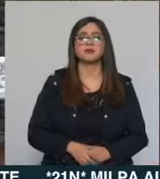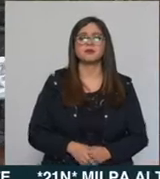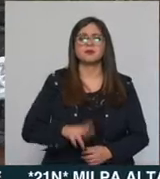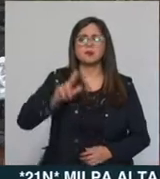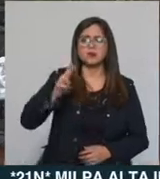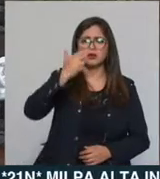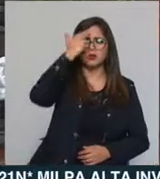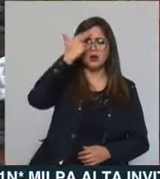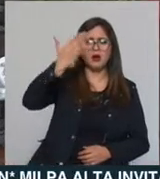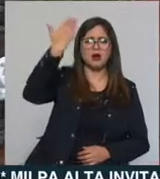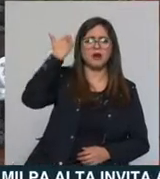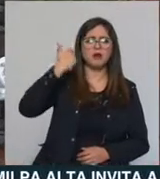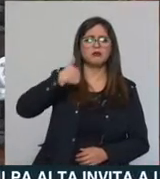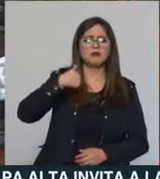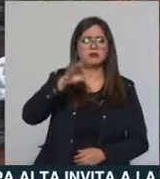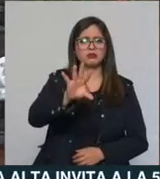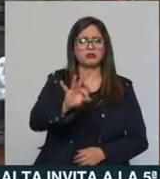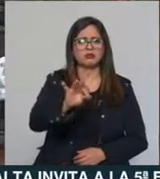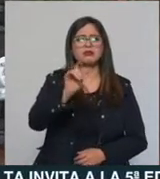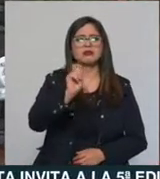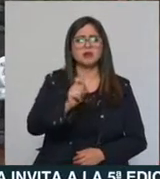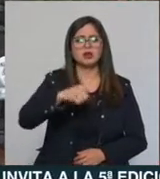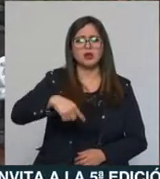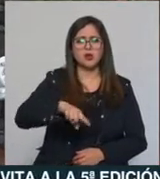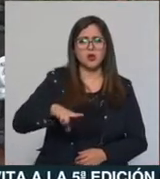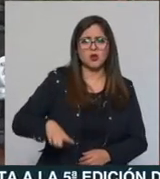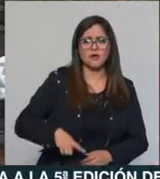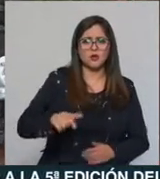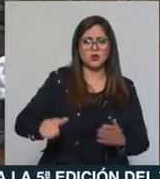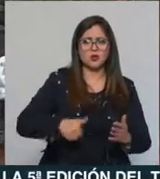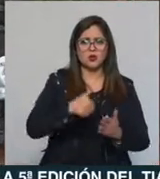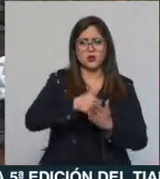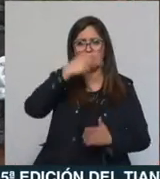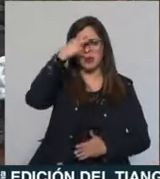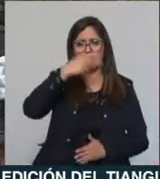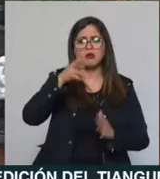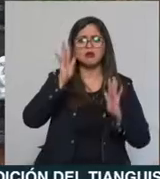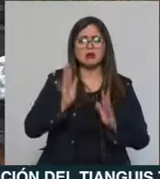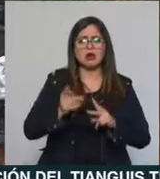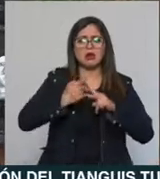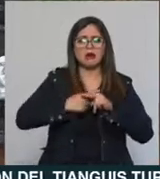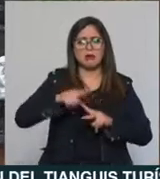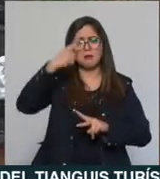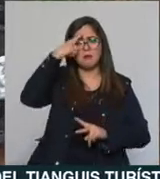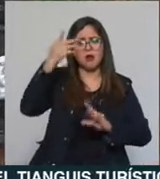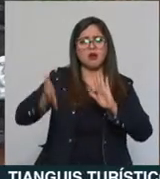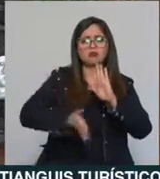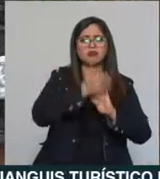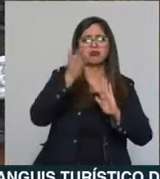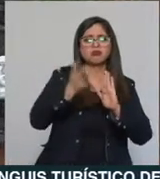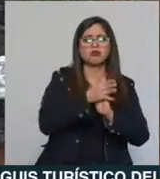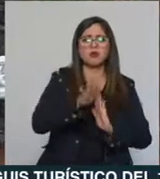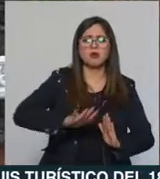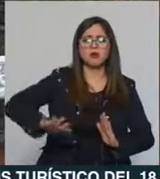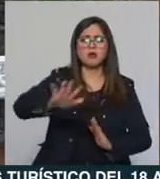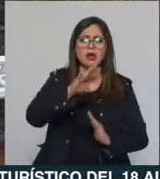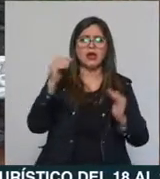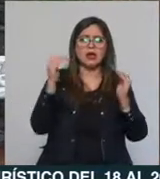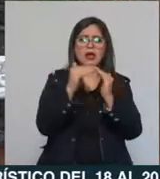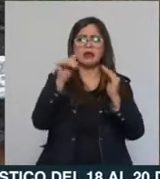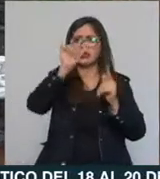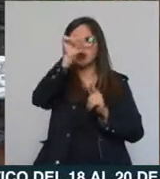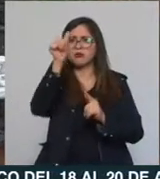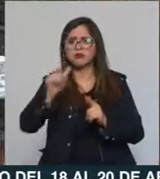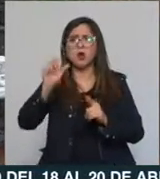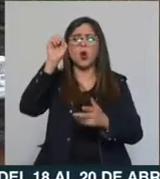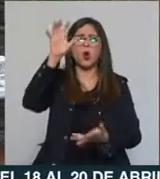Hace unos días en 21 Noticias que el gobierno local inició ya la etapa masiva de reconstrucción de las viviendas afectadas por el sismo del